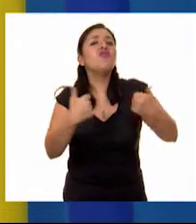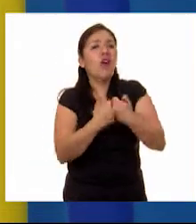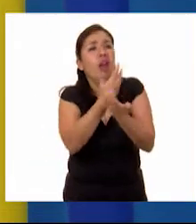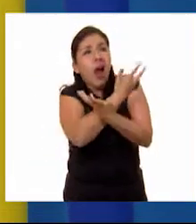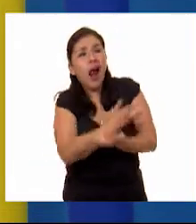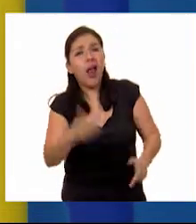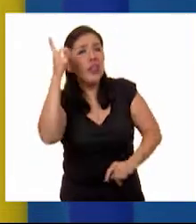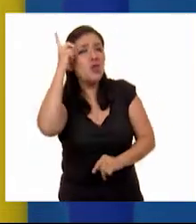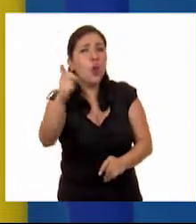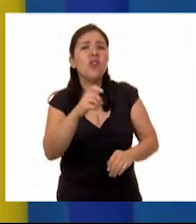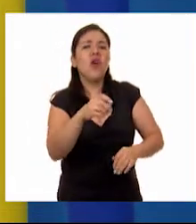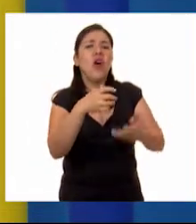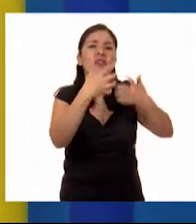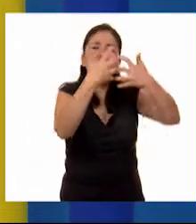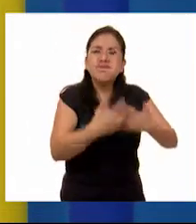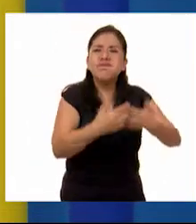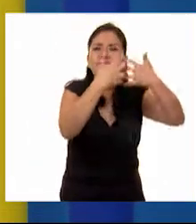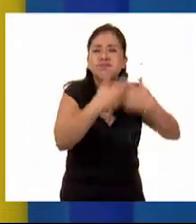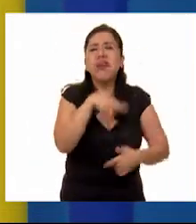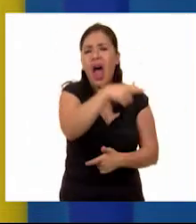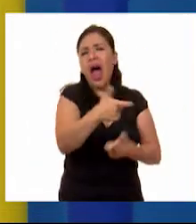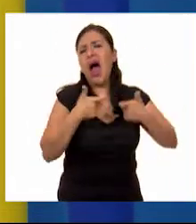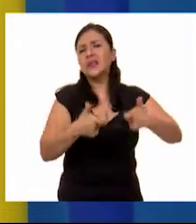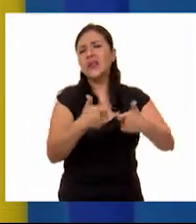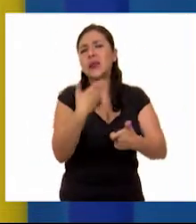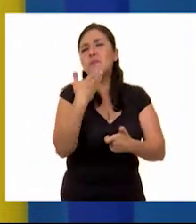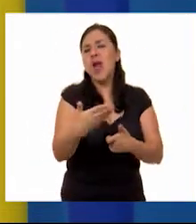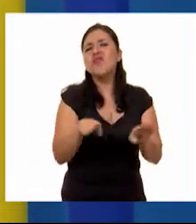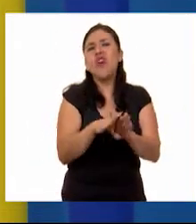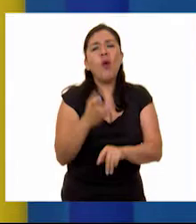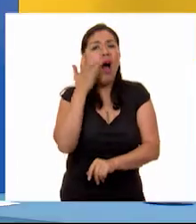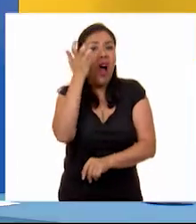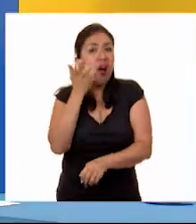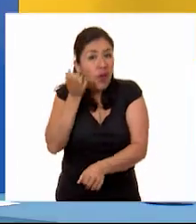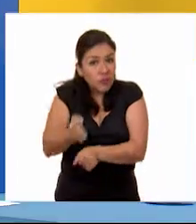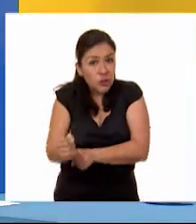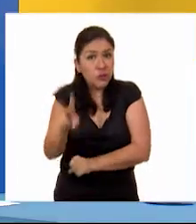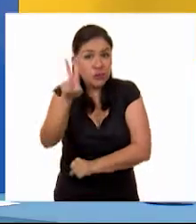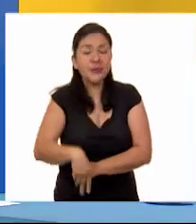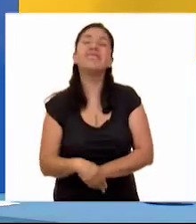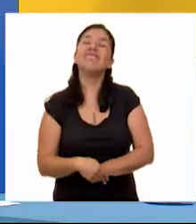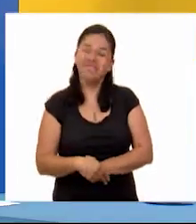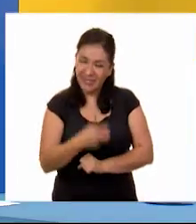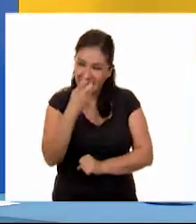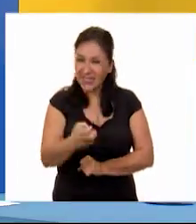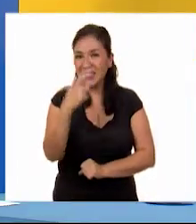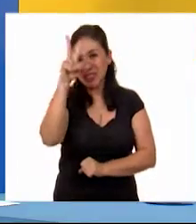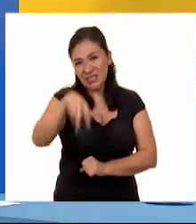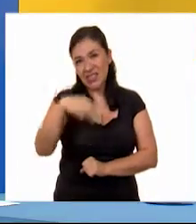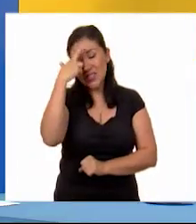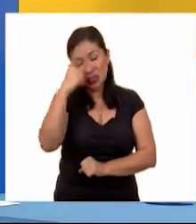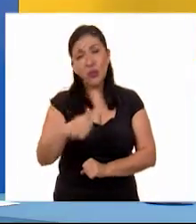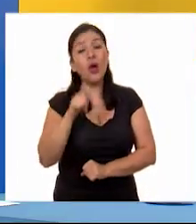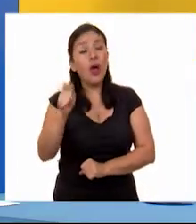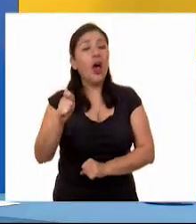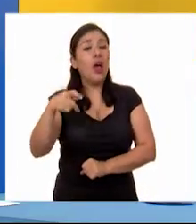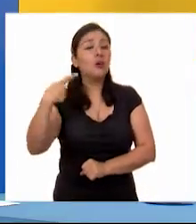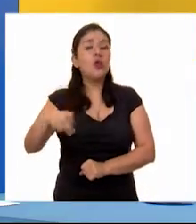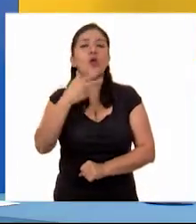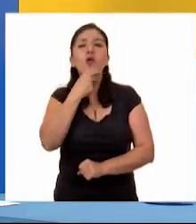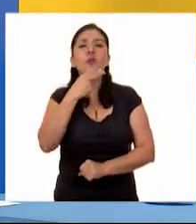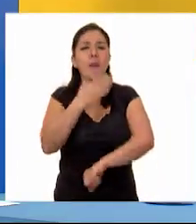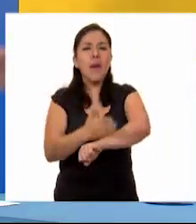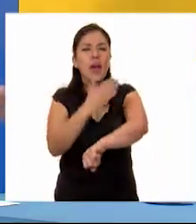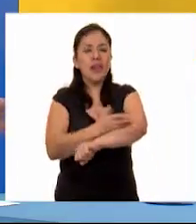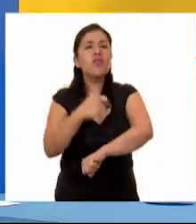grandes empresas pudientes, pues cometían muchos abusos. Es correcto, Jenny. El ideal de Francisco I. Madero